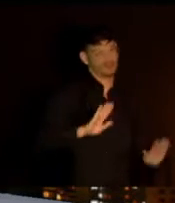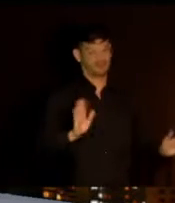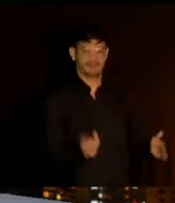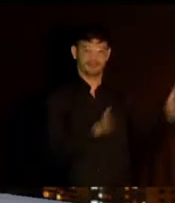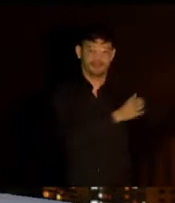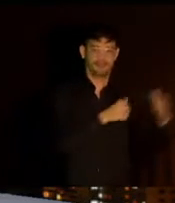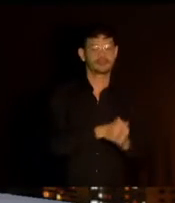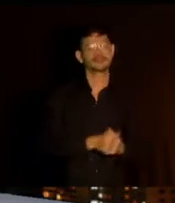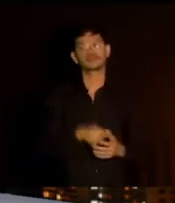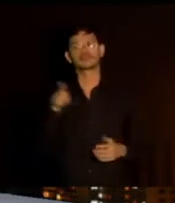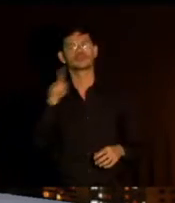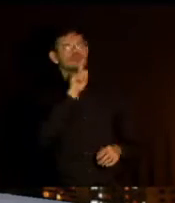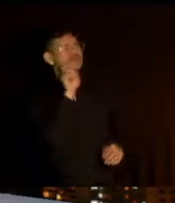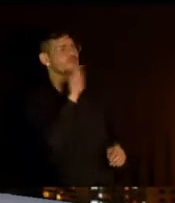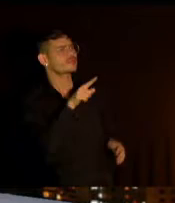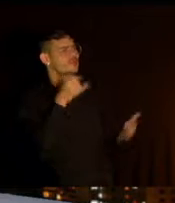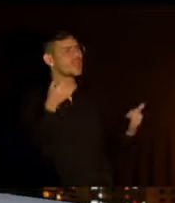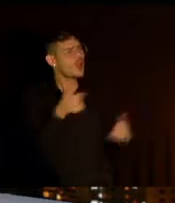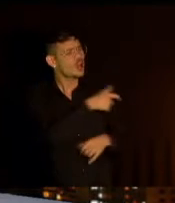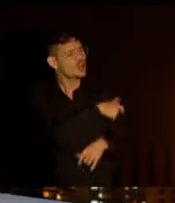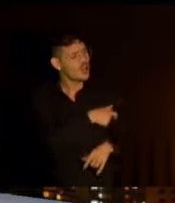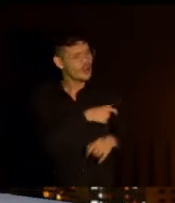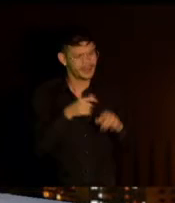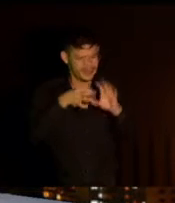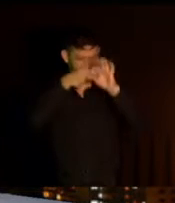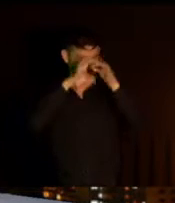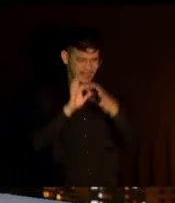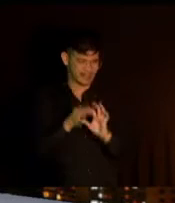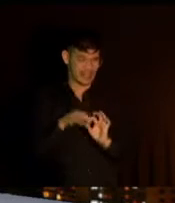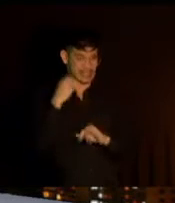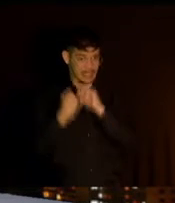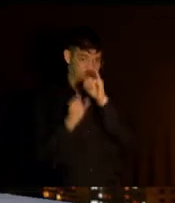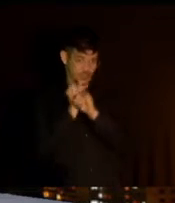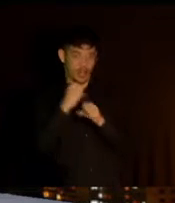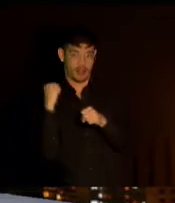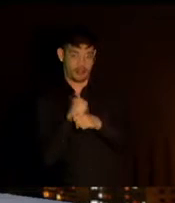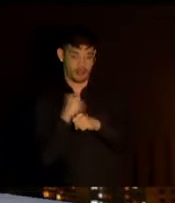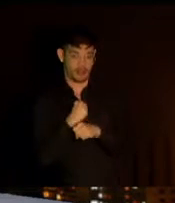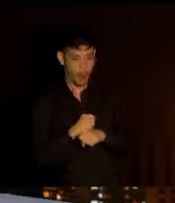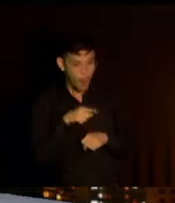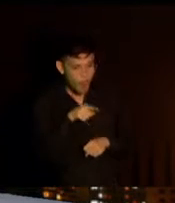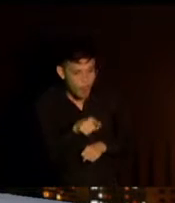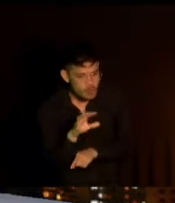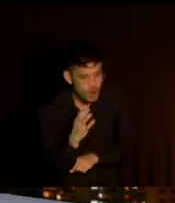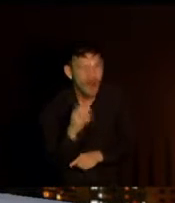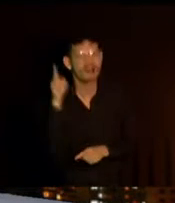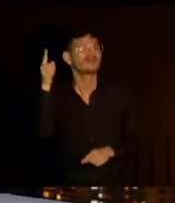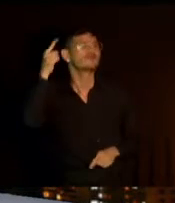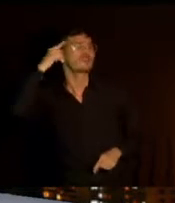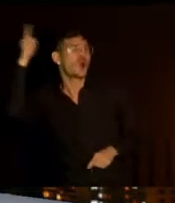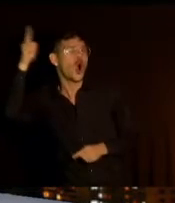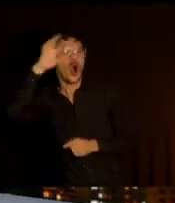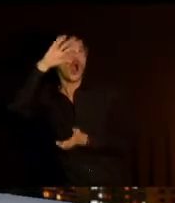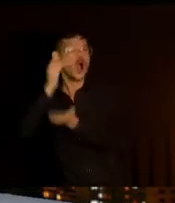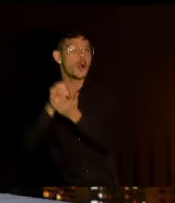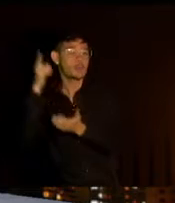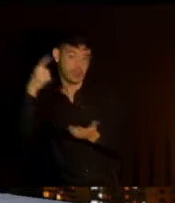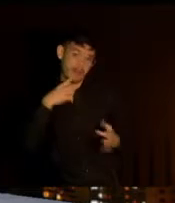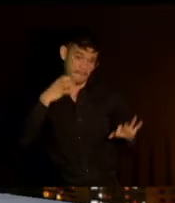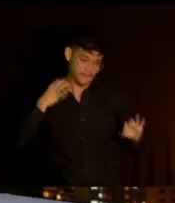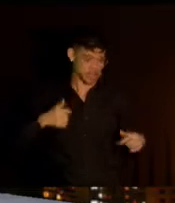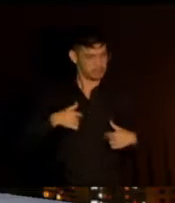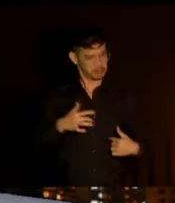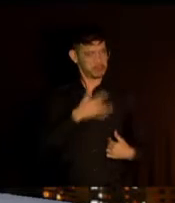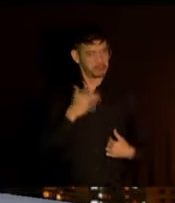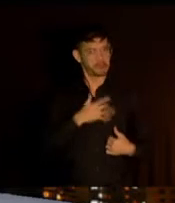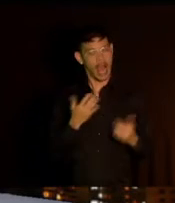Comité Paralímpico Internacional este trabajo que se viene haciendo en Colombia? Y precisamente se nota que está en buen camino y se